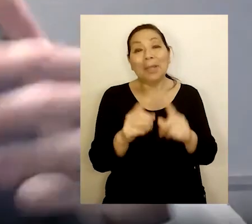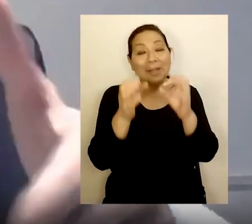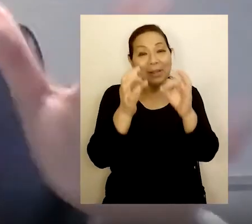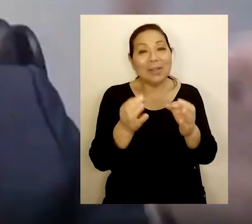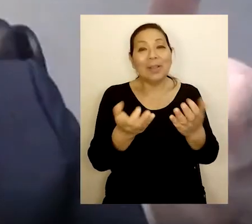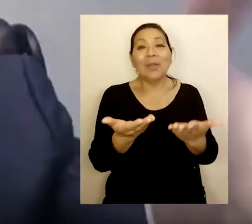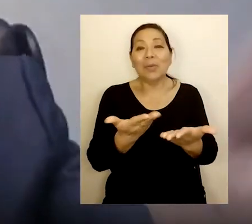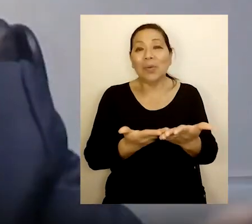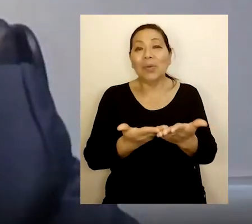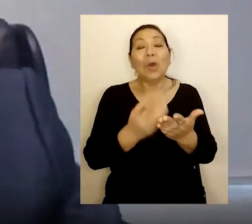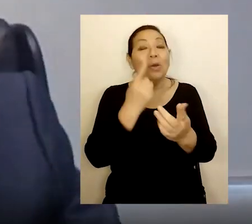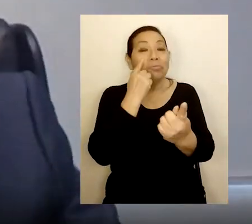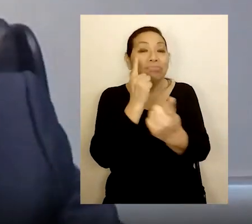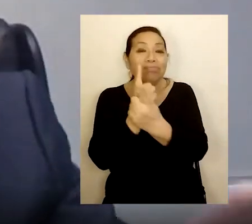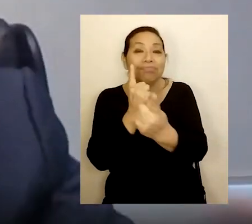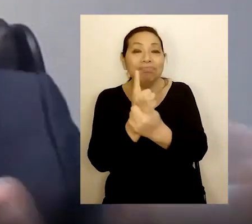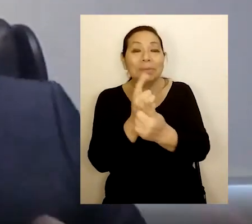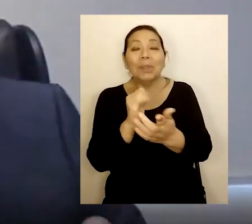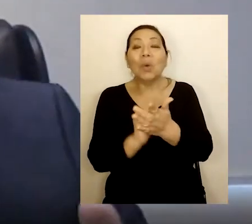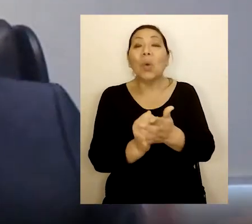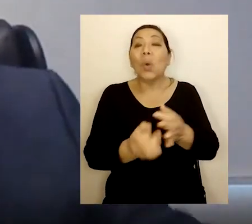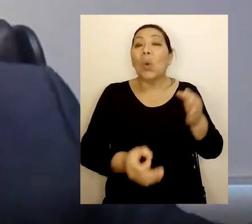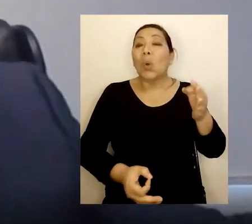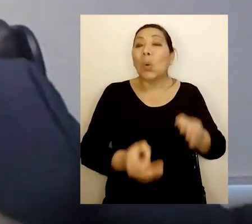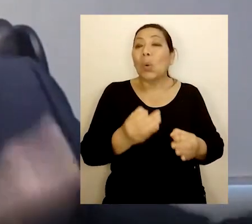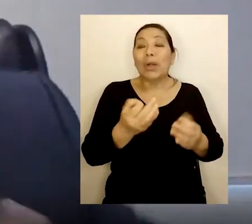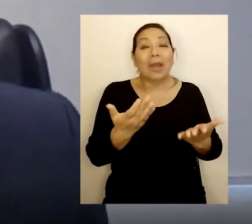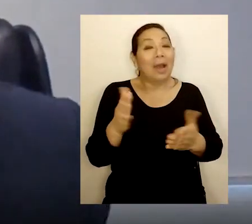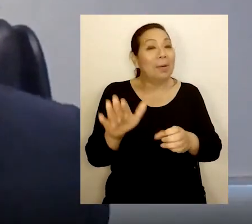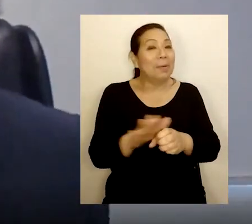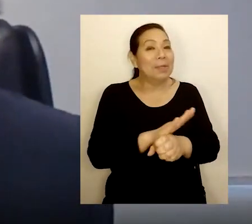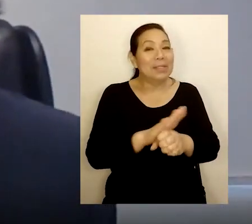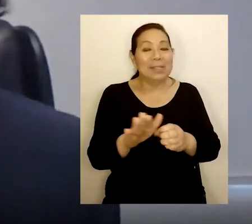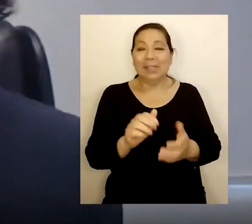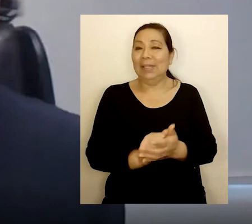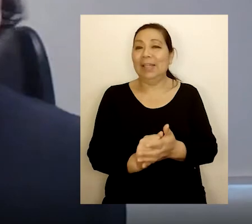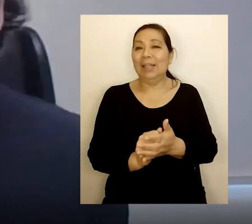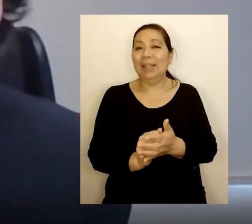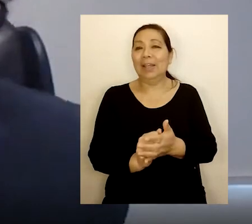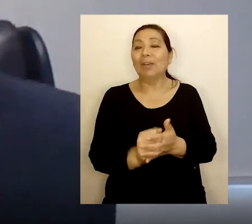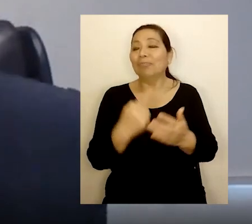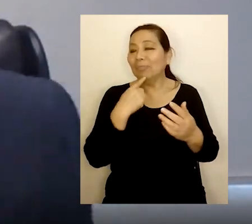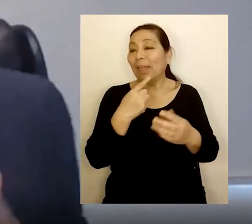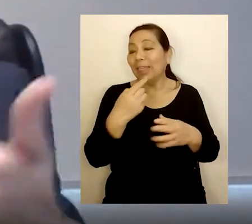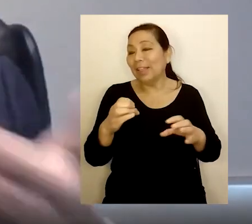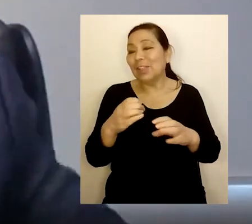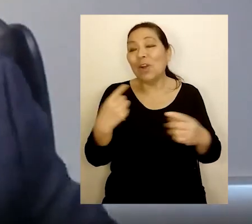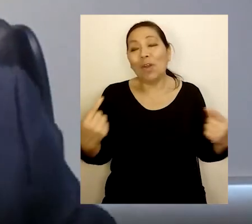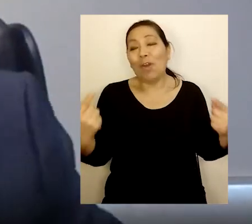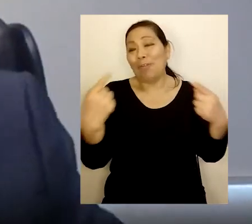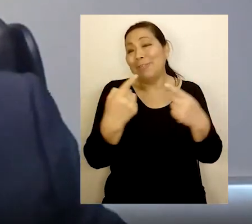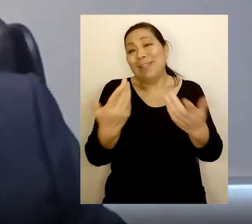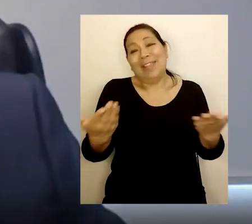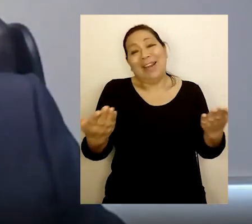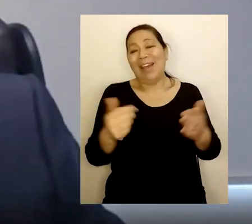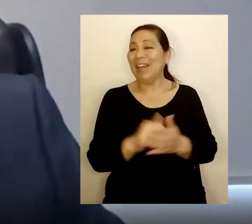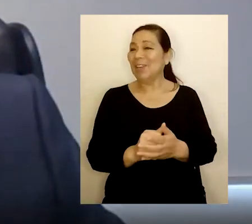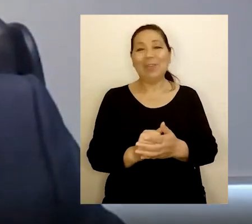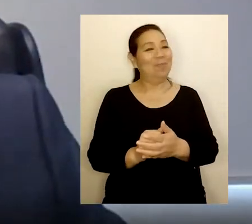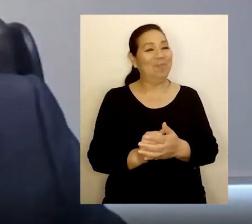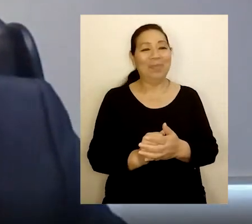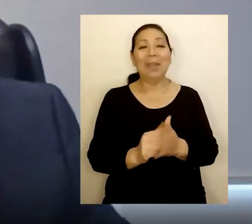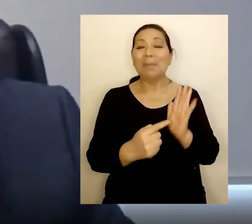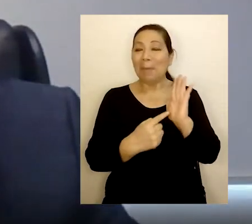decidió, en función a sus conocimientos jurídicos, un tema absolutamente contable. Nosotros